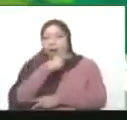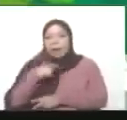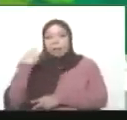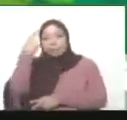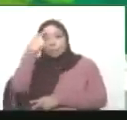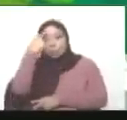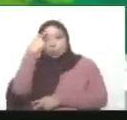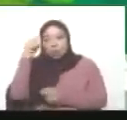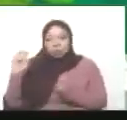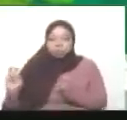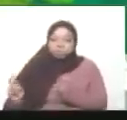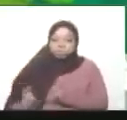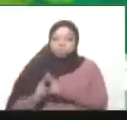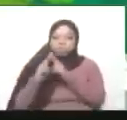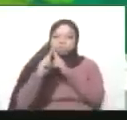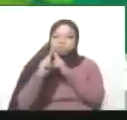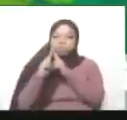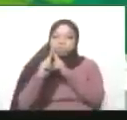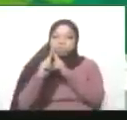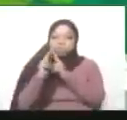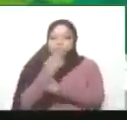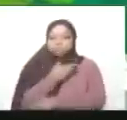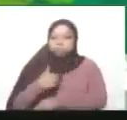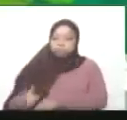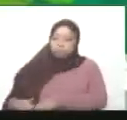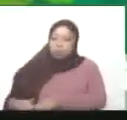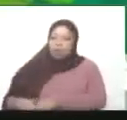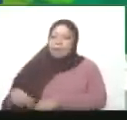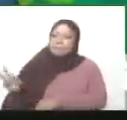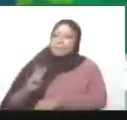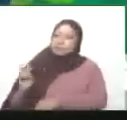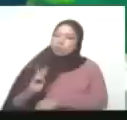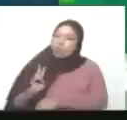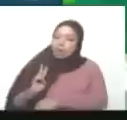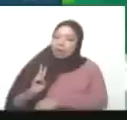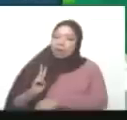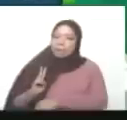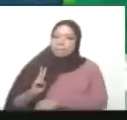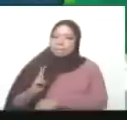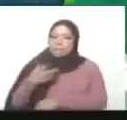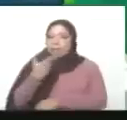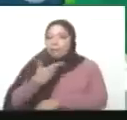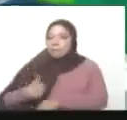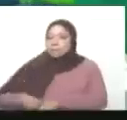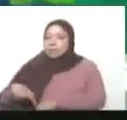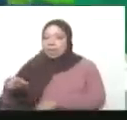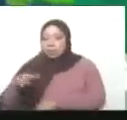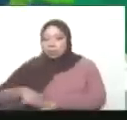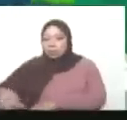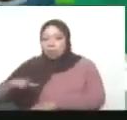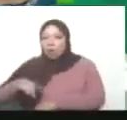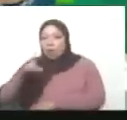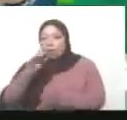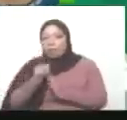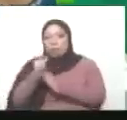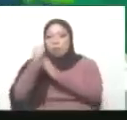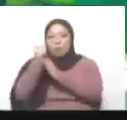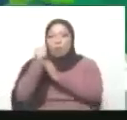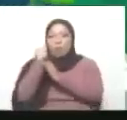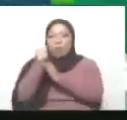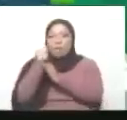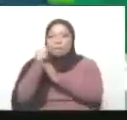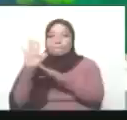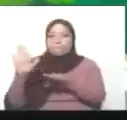el presidente de Guyana el presidente de Venezuela en una mesa con delegados del caricón